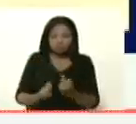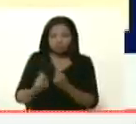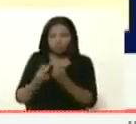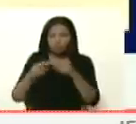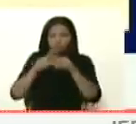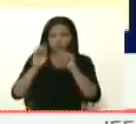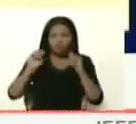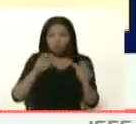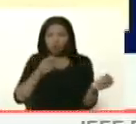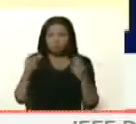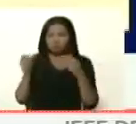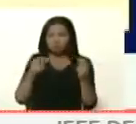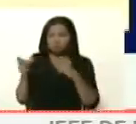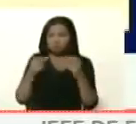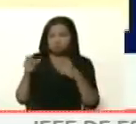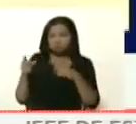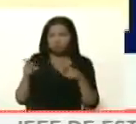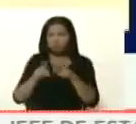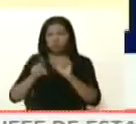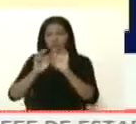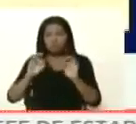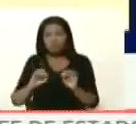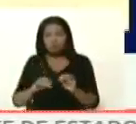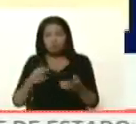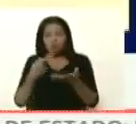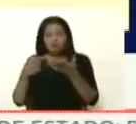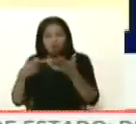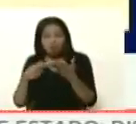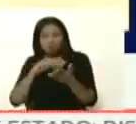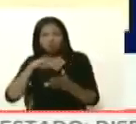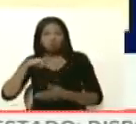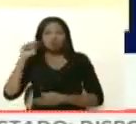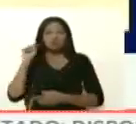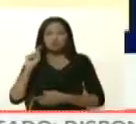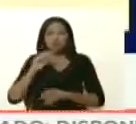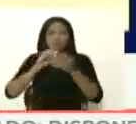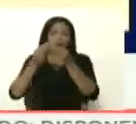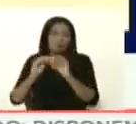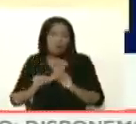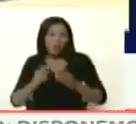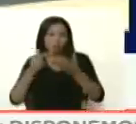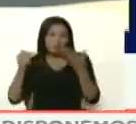para importar los repuestos que necesita Venezuela.